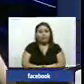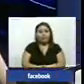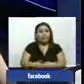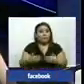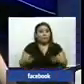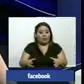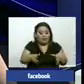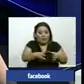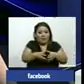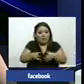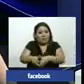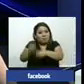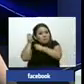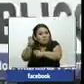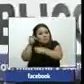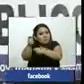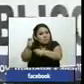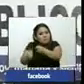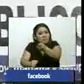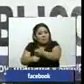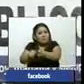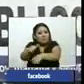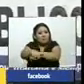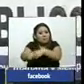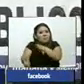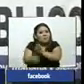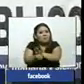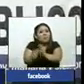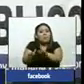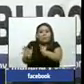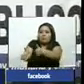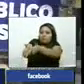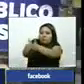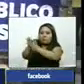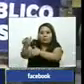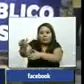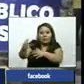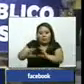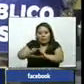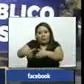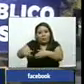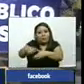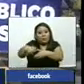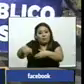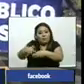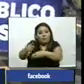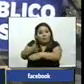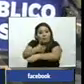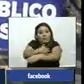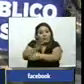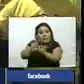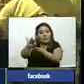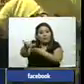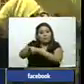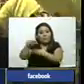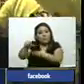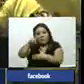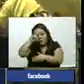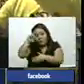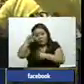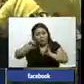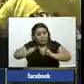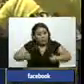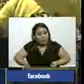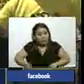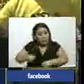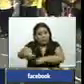Y sindicatos afines a la Asamblea Legislativa se concentraron para pedir a la comisión ad hoc que estudie el anteproyecto de la función pública y del